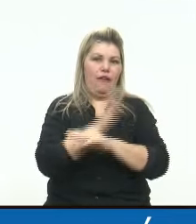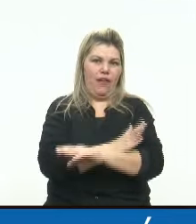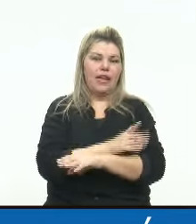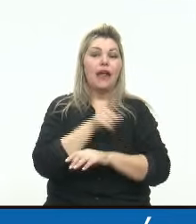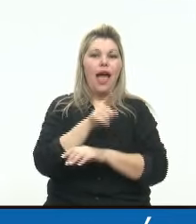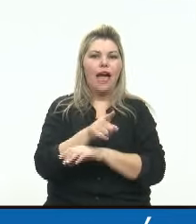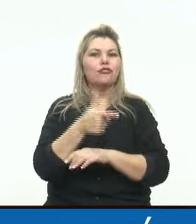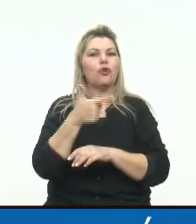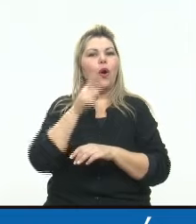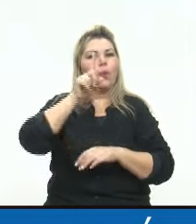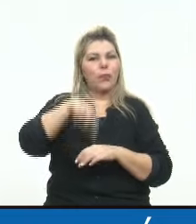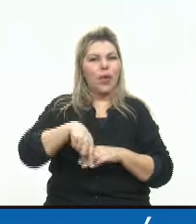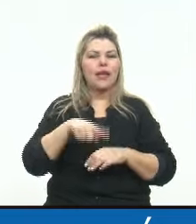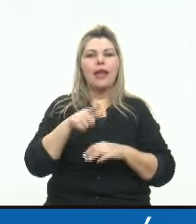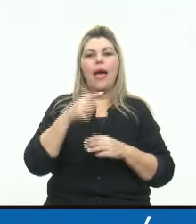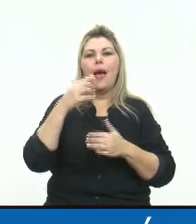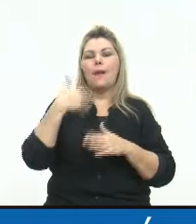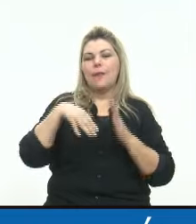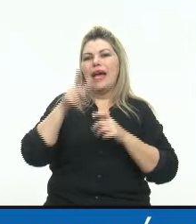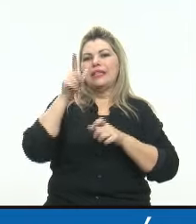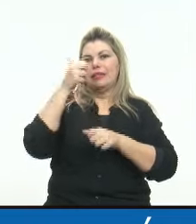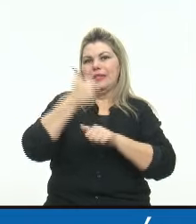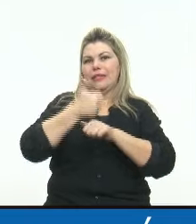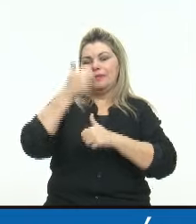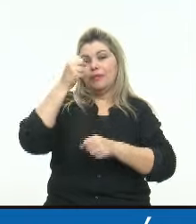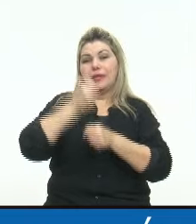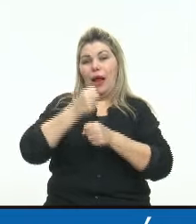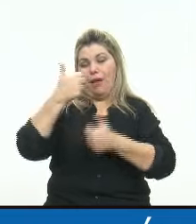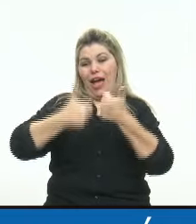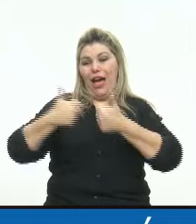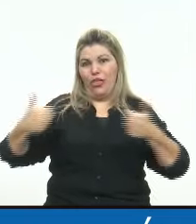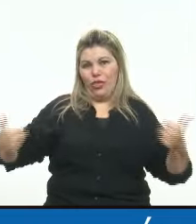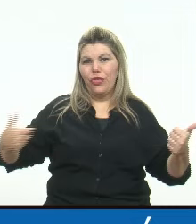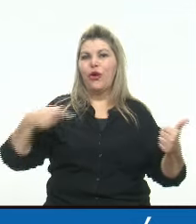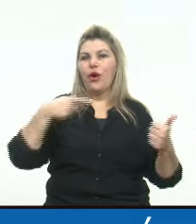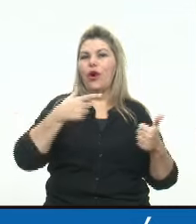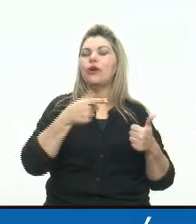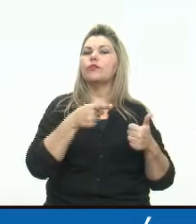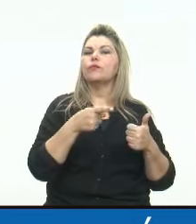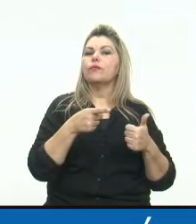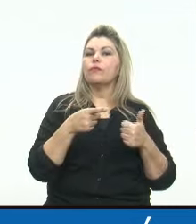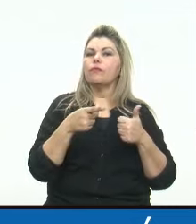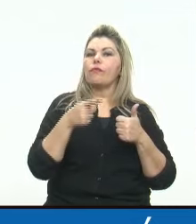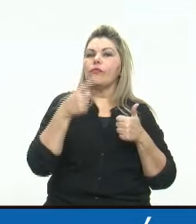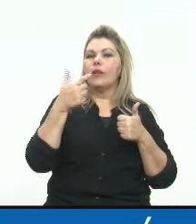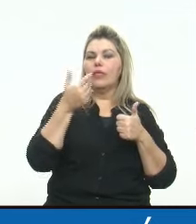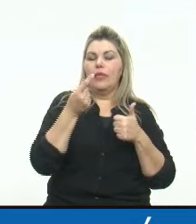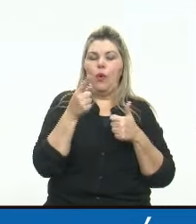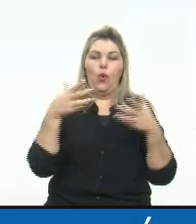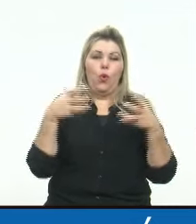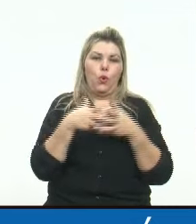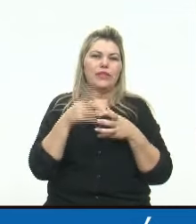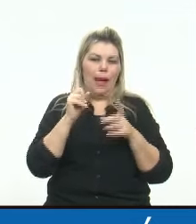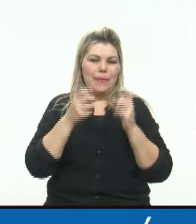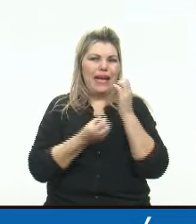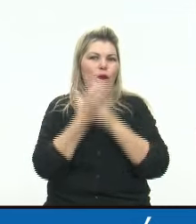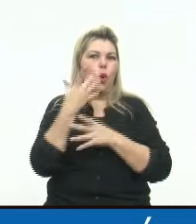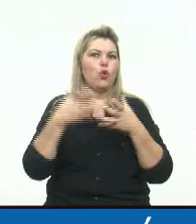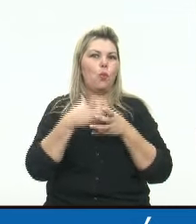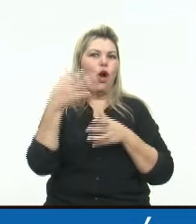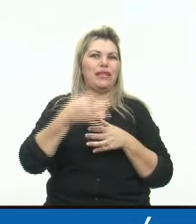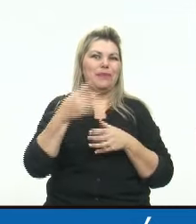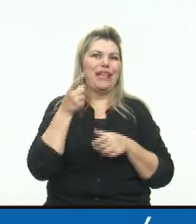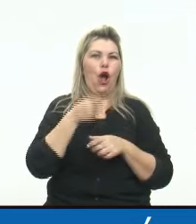y la creación de lo que se llamó el GEANRO, el Grupo Especial Antinarcóticos de Rosario. Esto apunta a